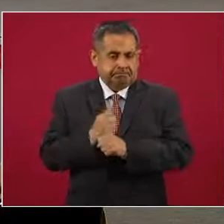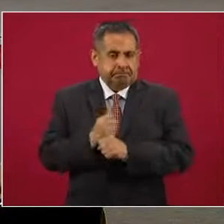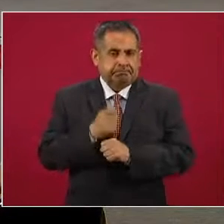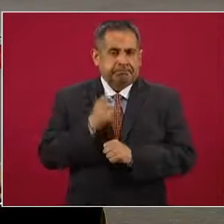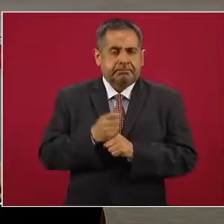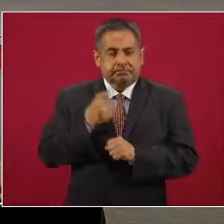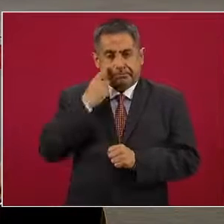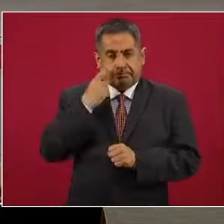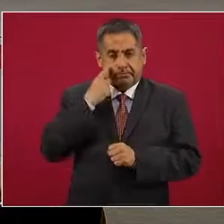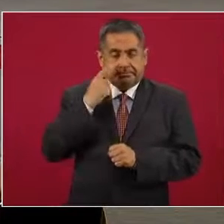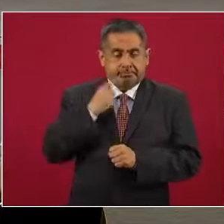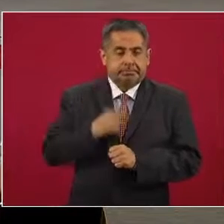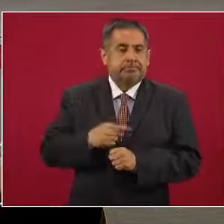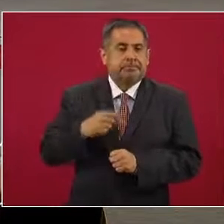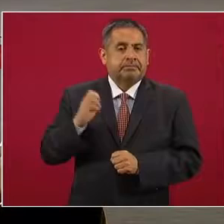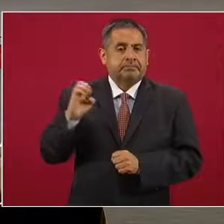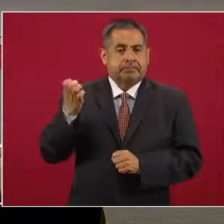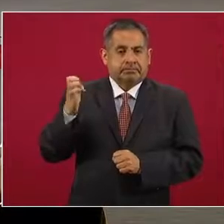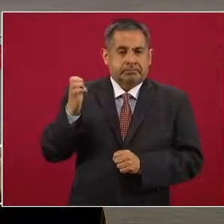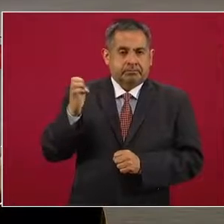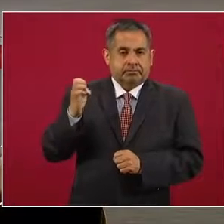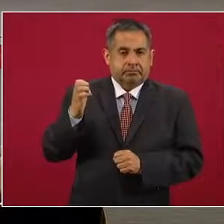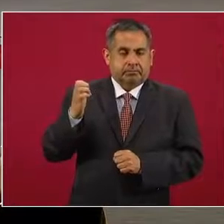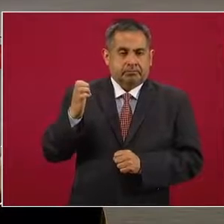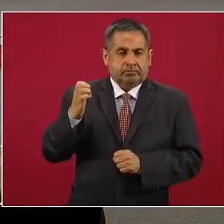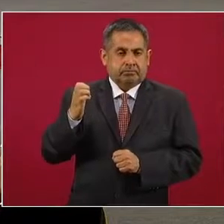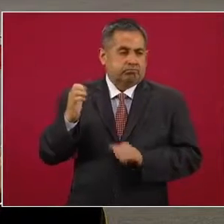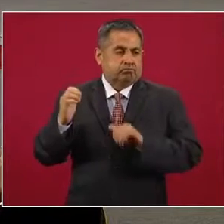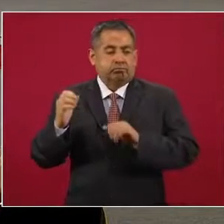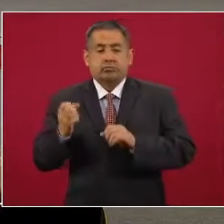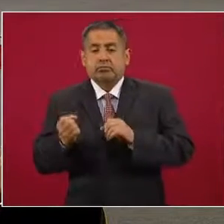En enero se crearon